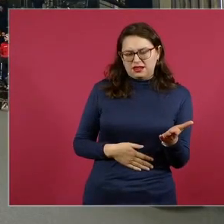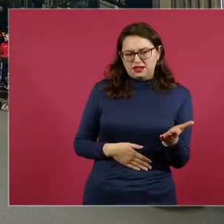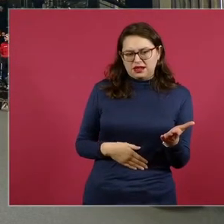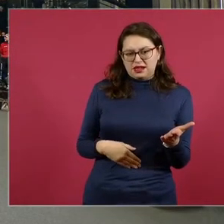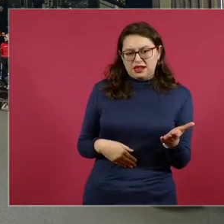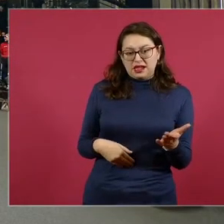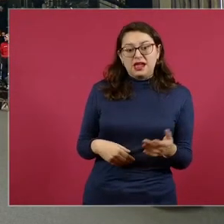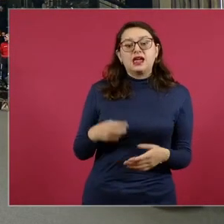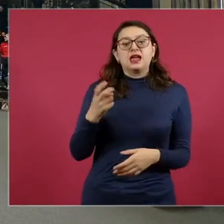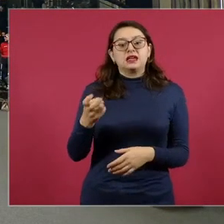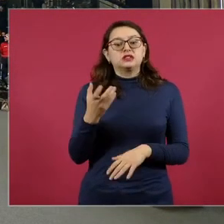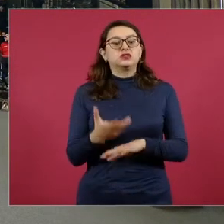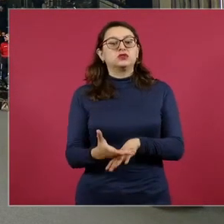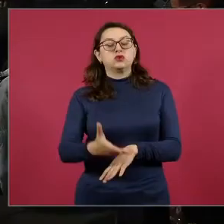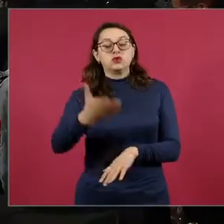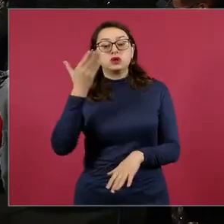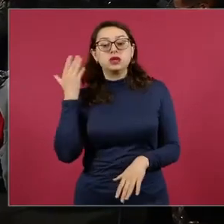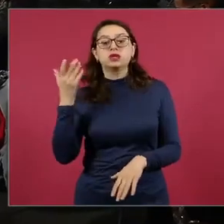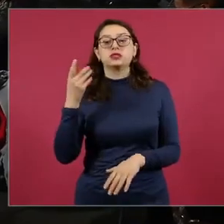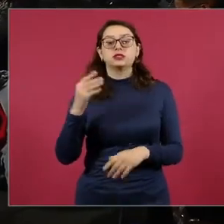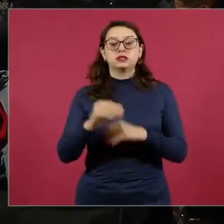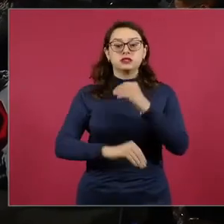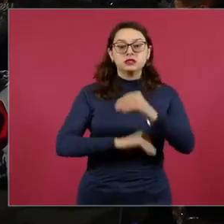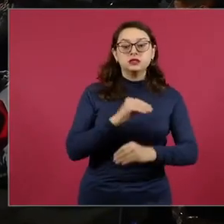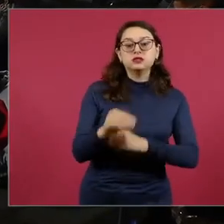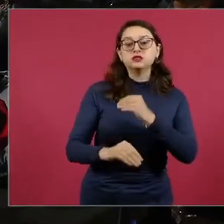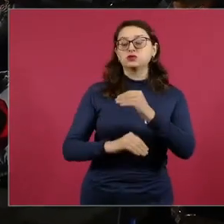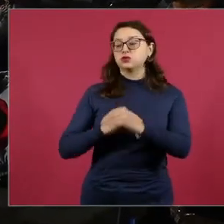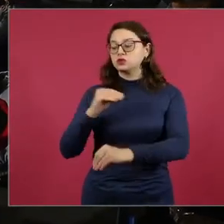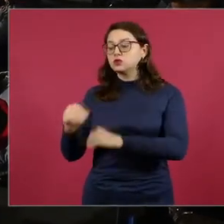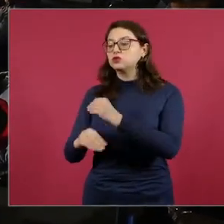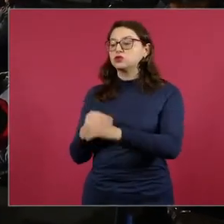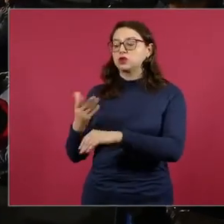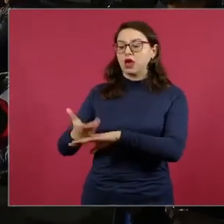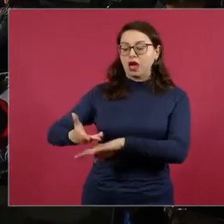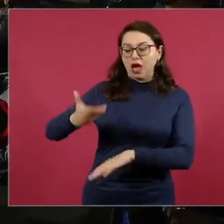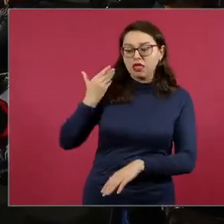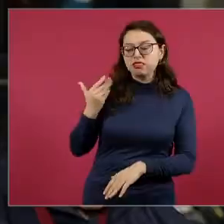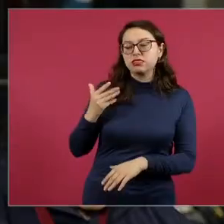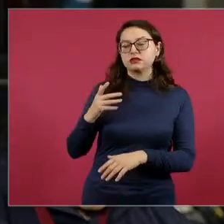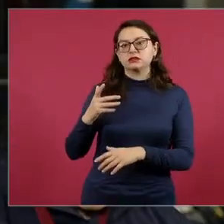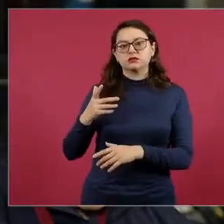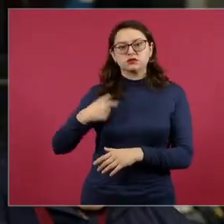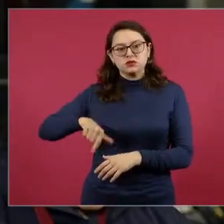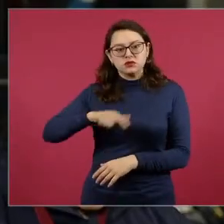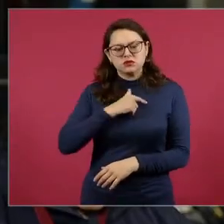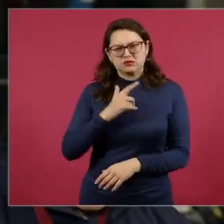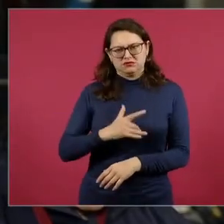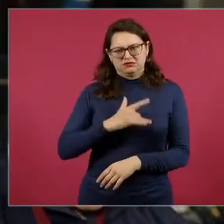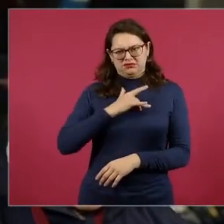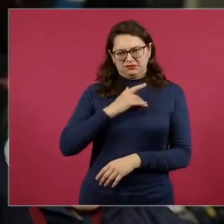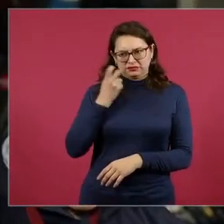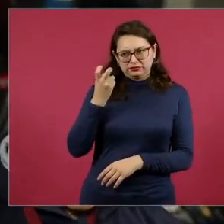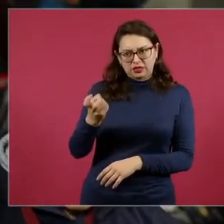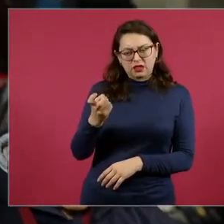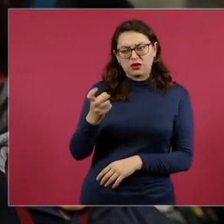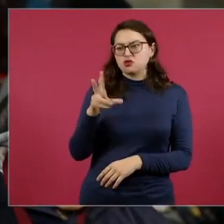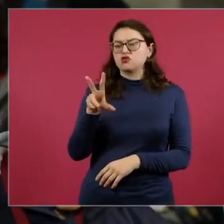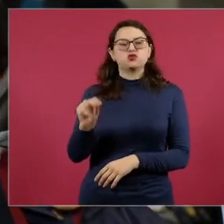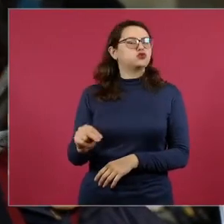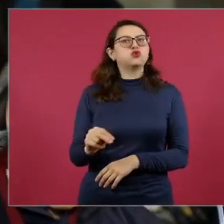enormes debates que hubo con todas las colectivas de búsqueda de desaparecidos. Por